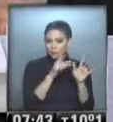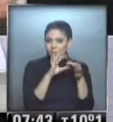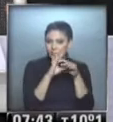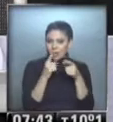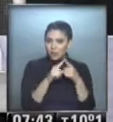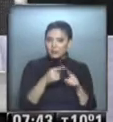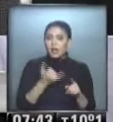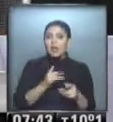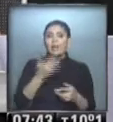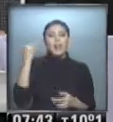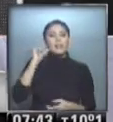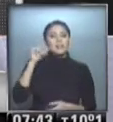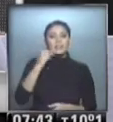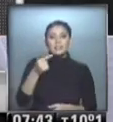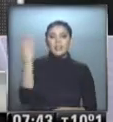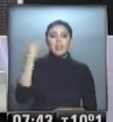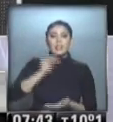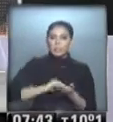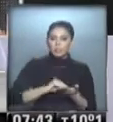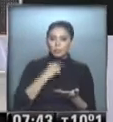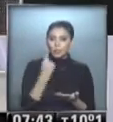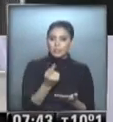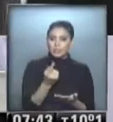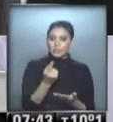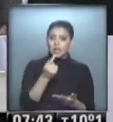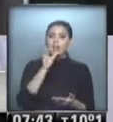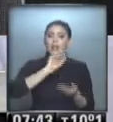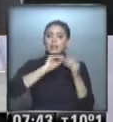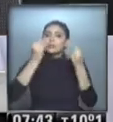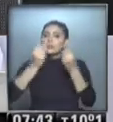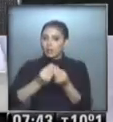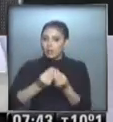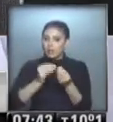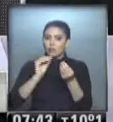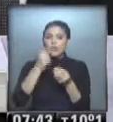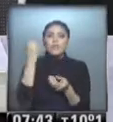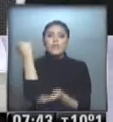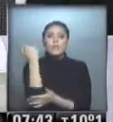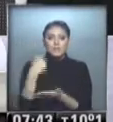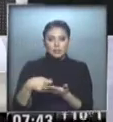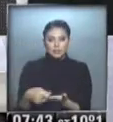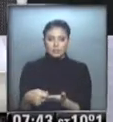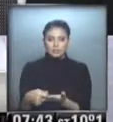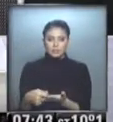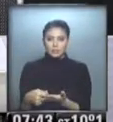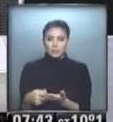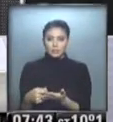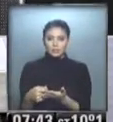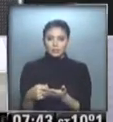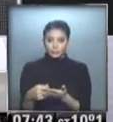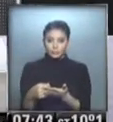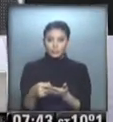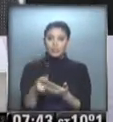algo que comentaba recién el diputado claudio lozano el superávit primario el resultado financiero que tiene